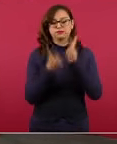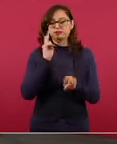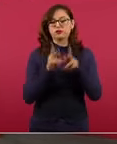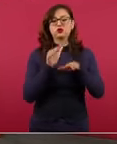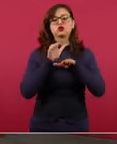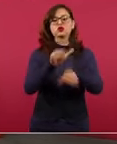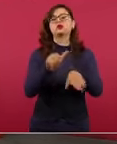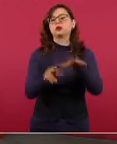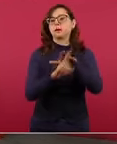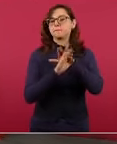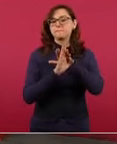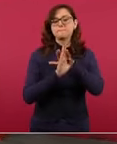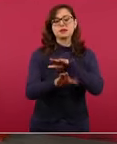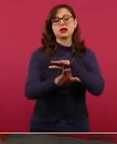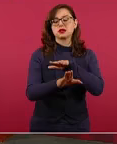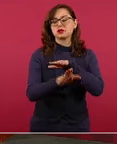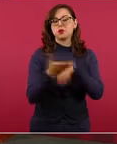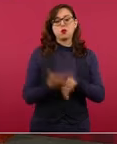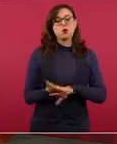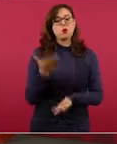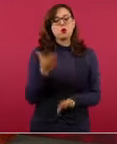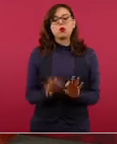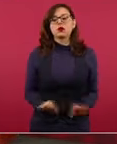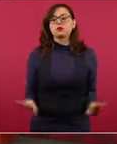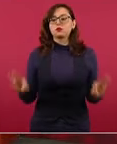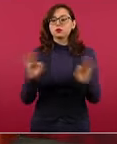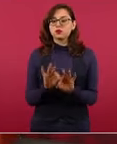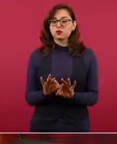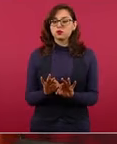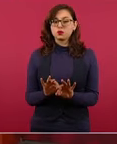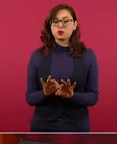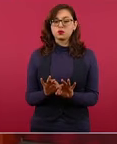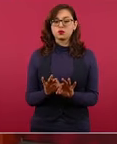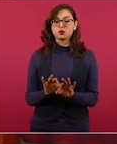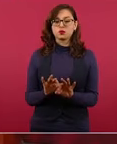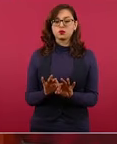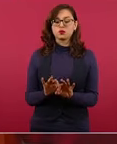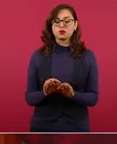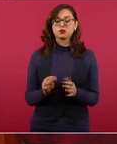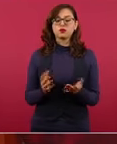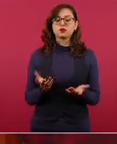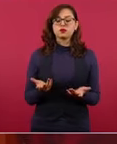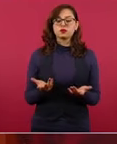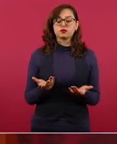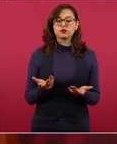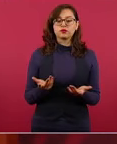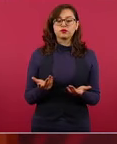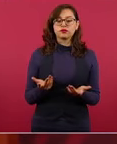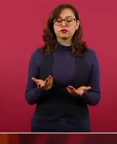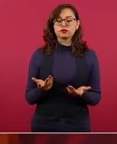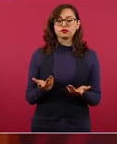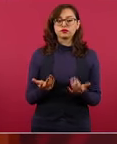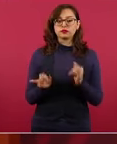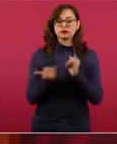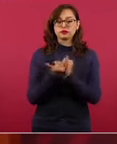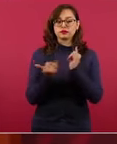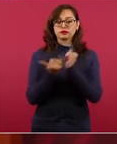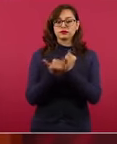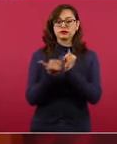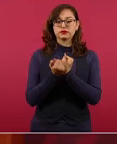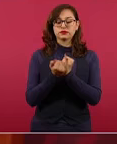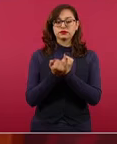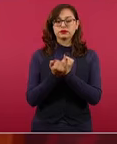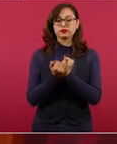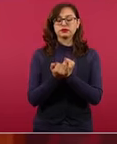y también lo que tiene que ver con la cooperación para